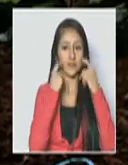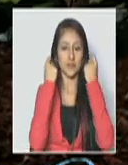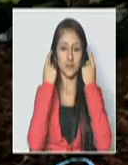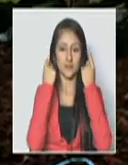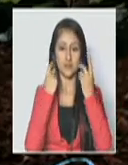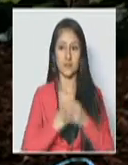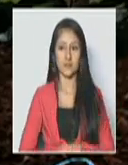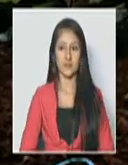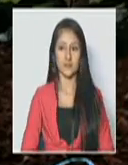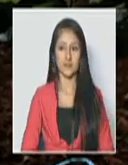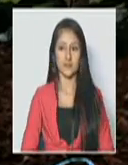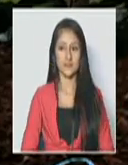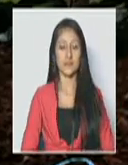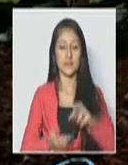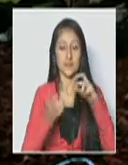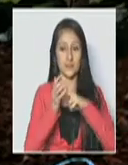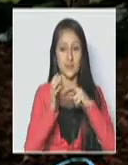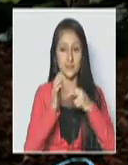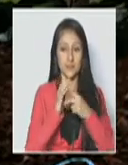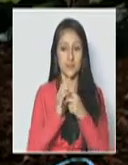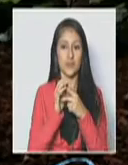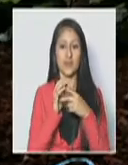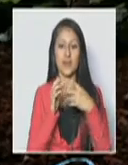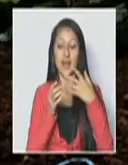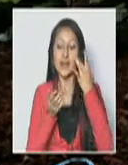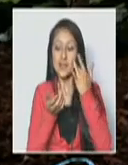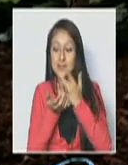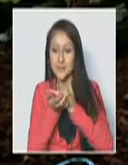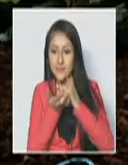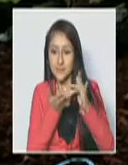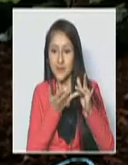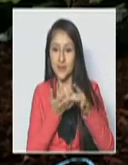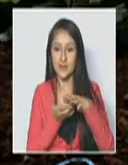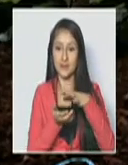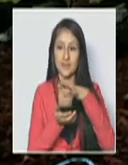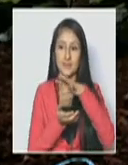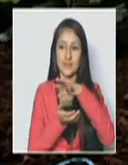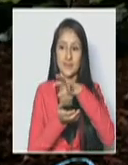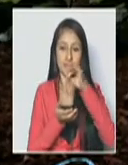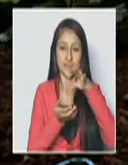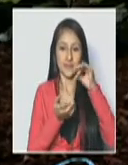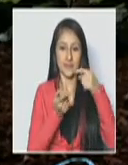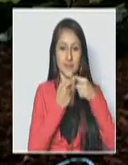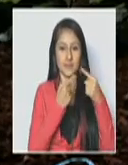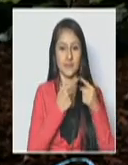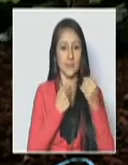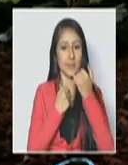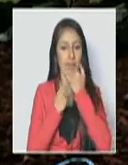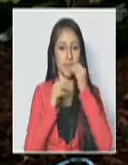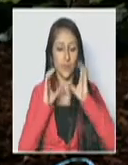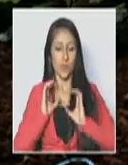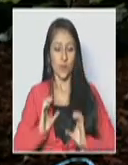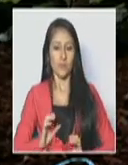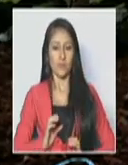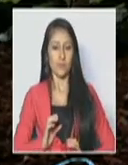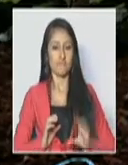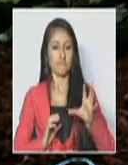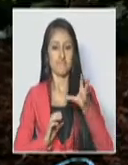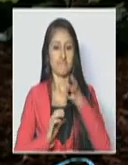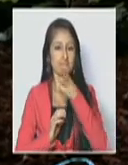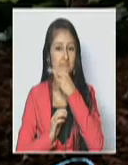cuerpo hay que filtrar hay que limpiar pero al cuerpo no le hacemos eso